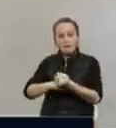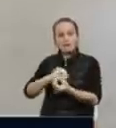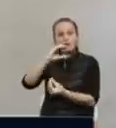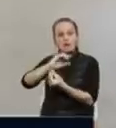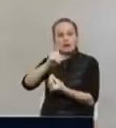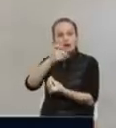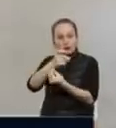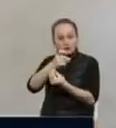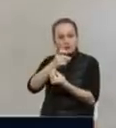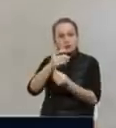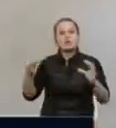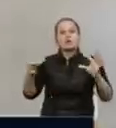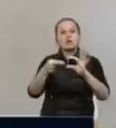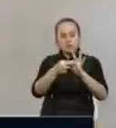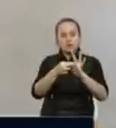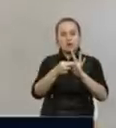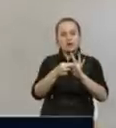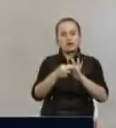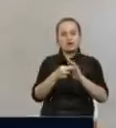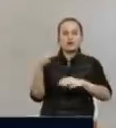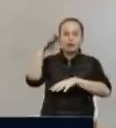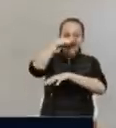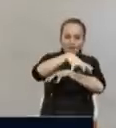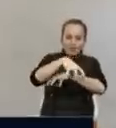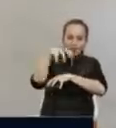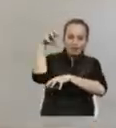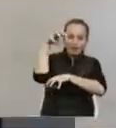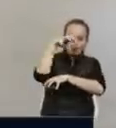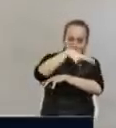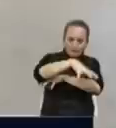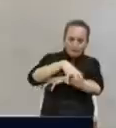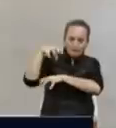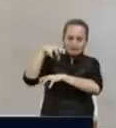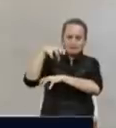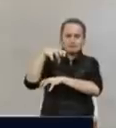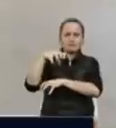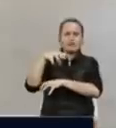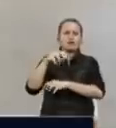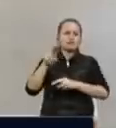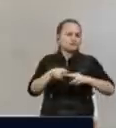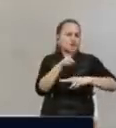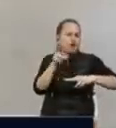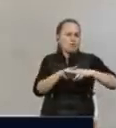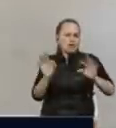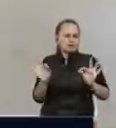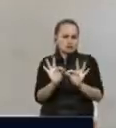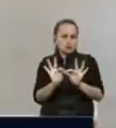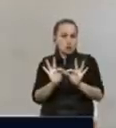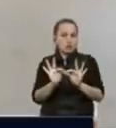está ligada a las grandes dragas, no a las pequeñas dragas.